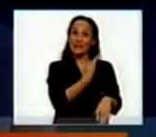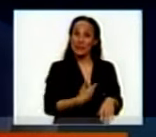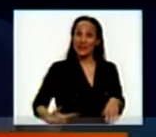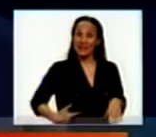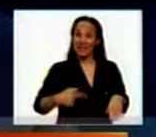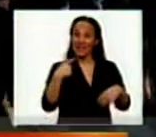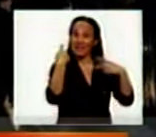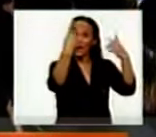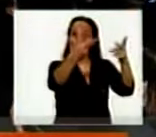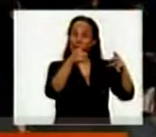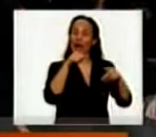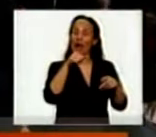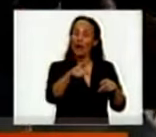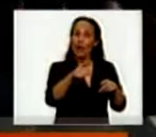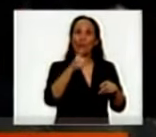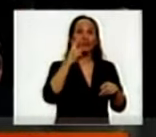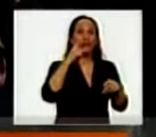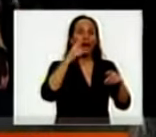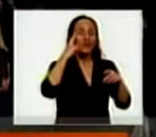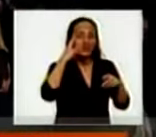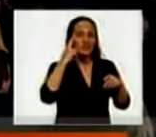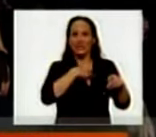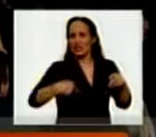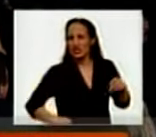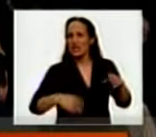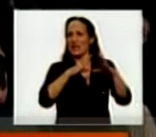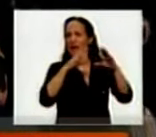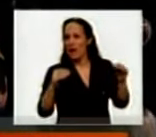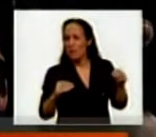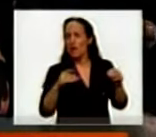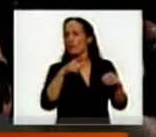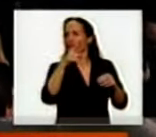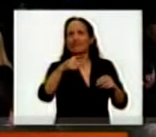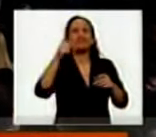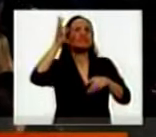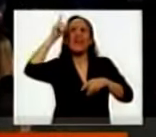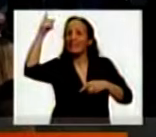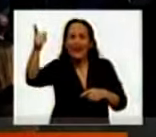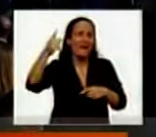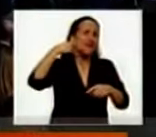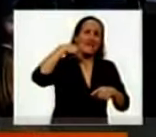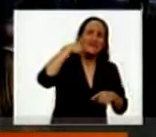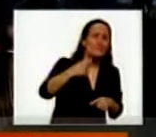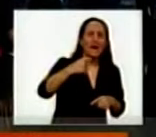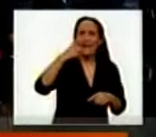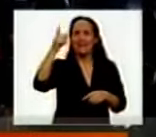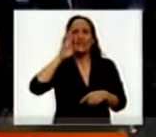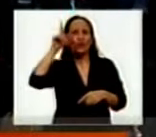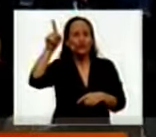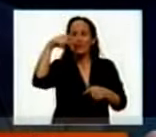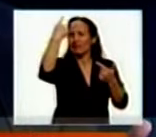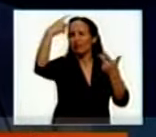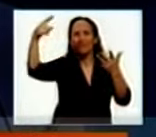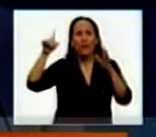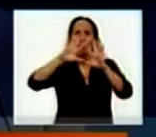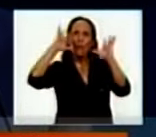viajó a Corea y a Japón, y lo mismo pasa en China, y en Italia, y en España, y en Francia, y en Estados Unidos. El mundo